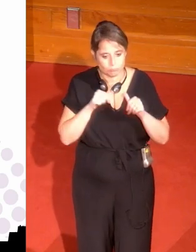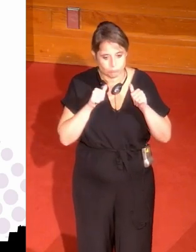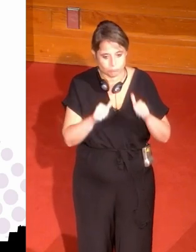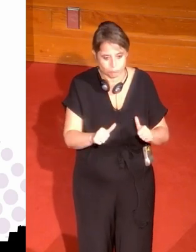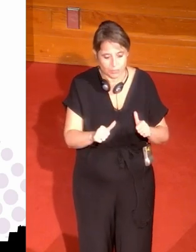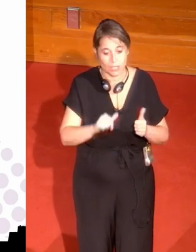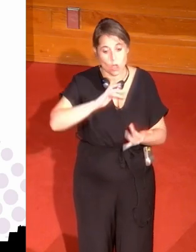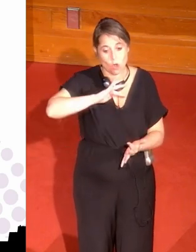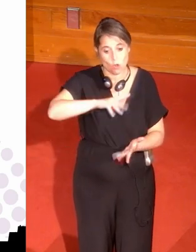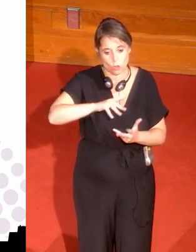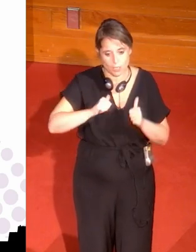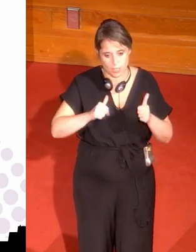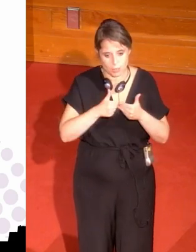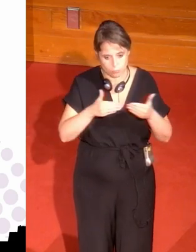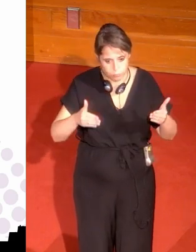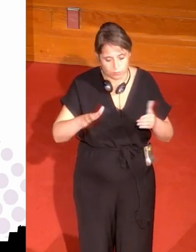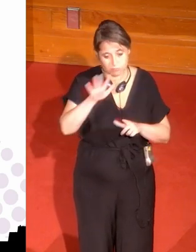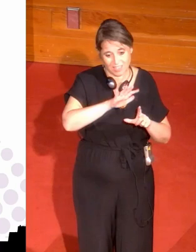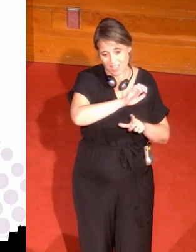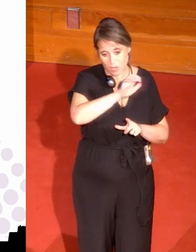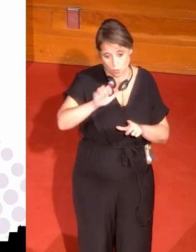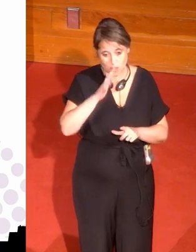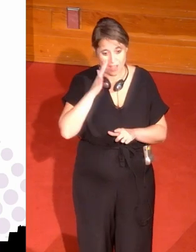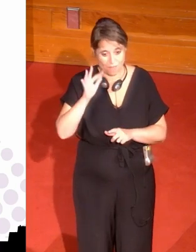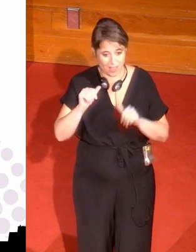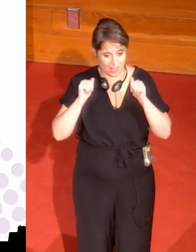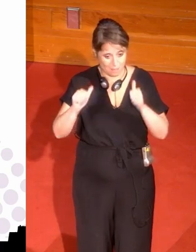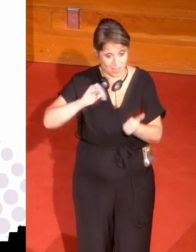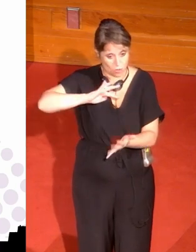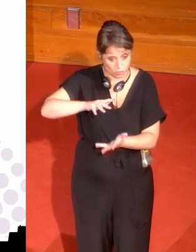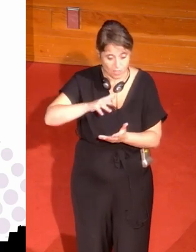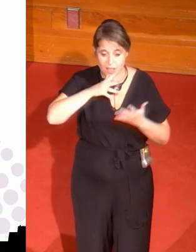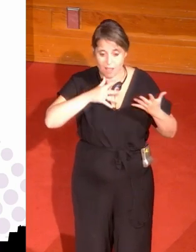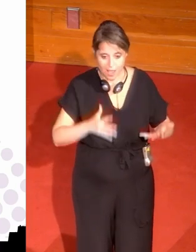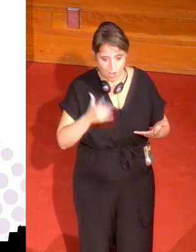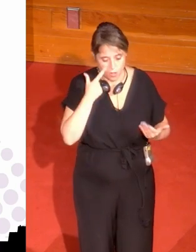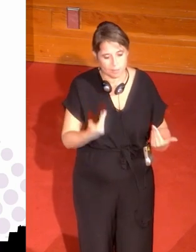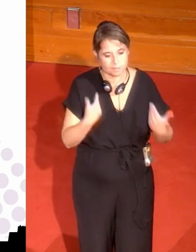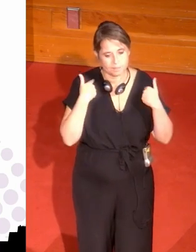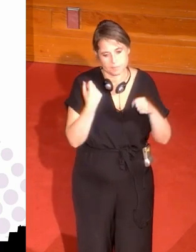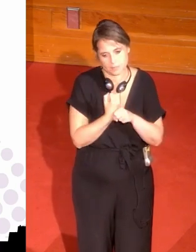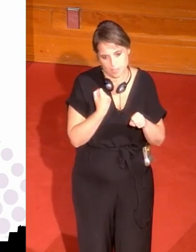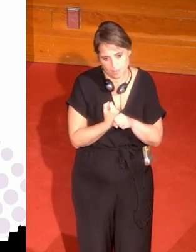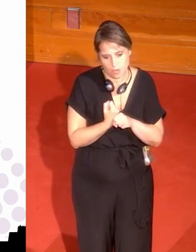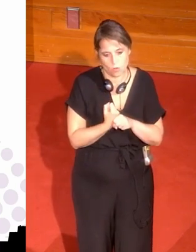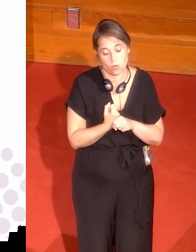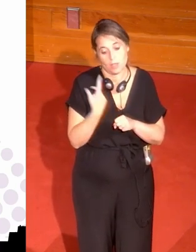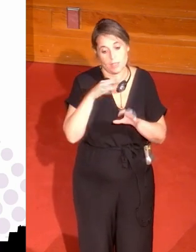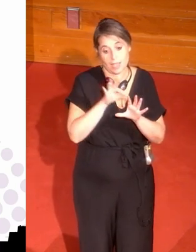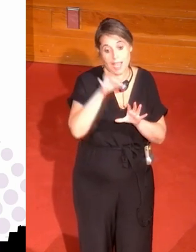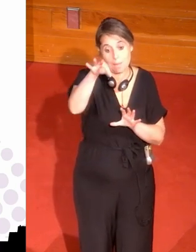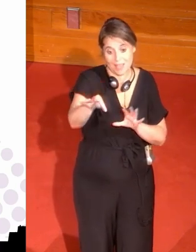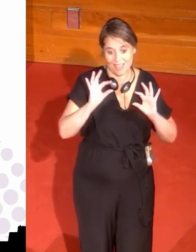de la DEA eurs Francia en la actualidad desempeñ funciones de enviada especial y